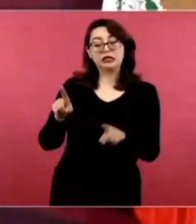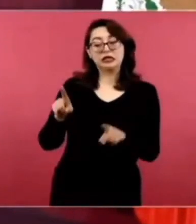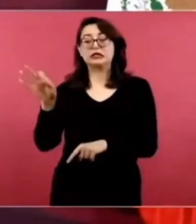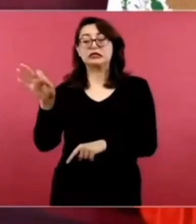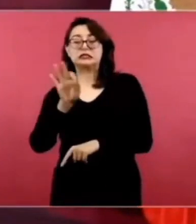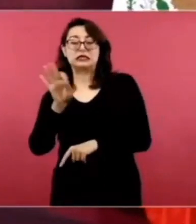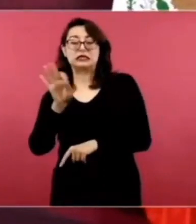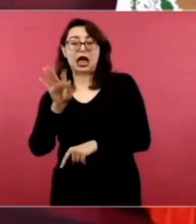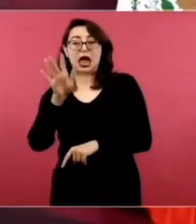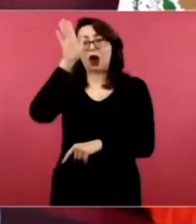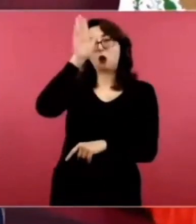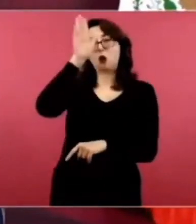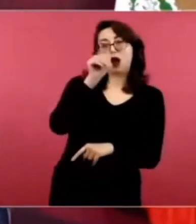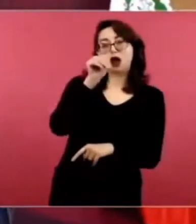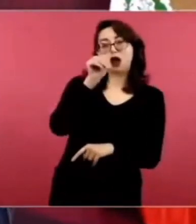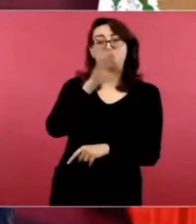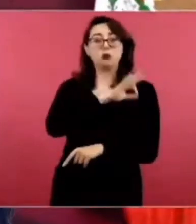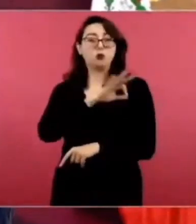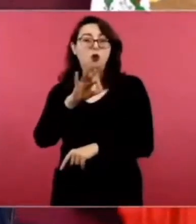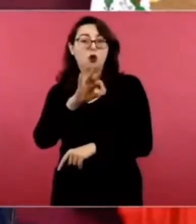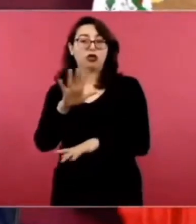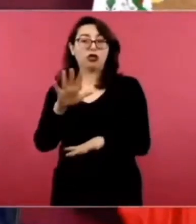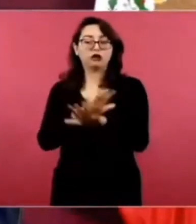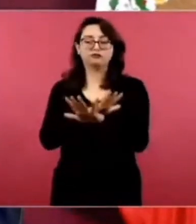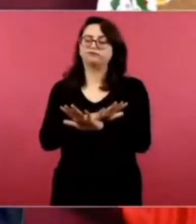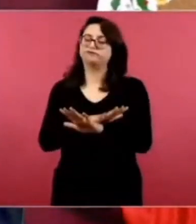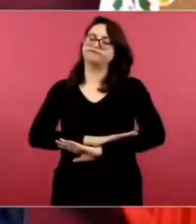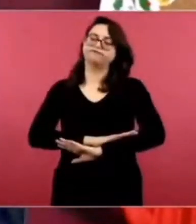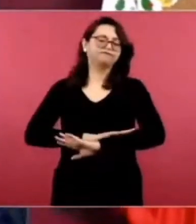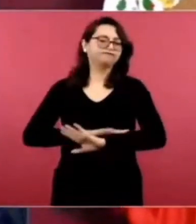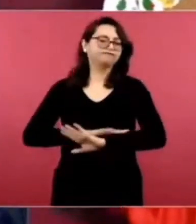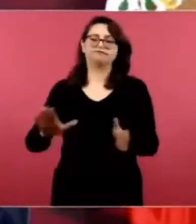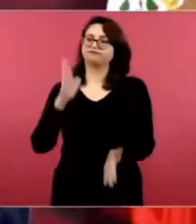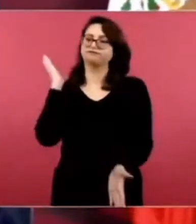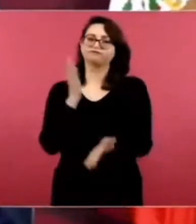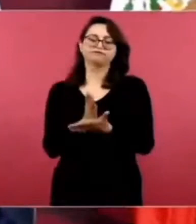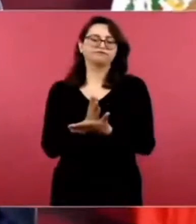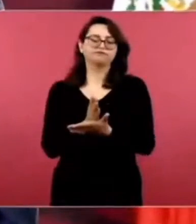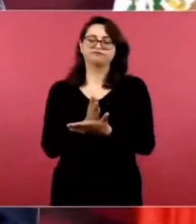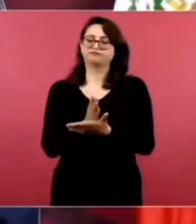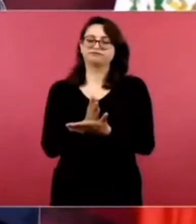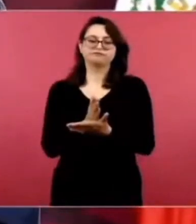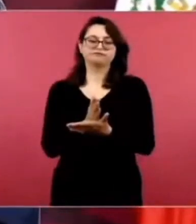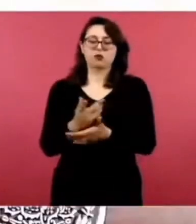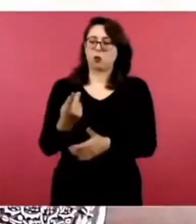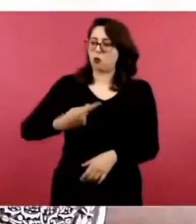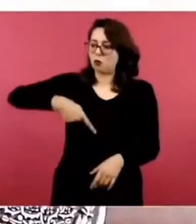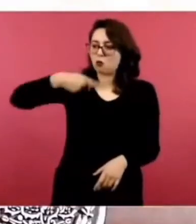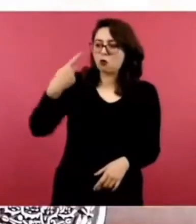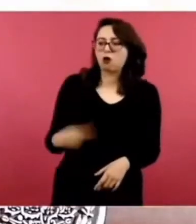ningún acuerdo, a ninguna negociación con ningún país extranjero.